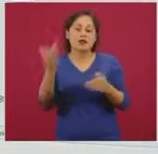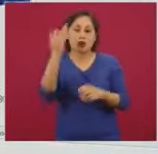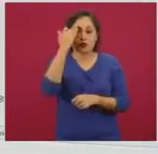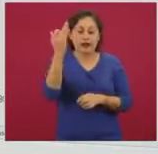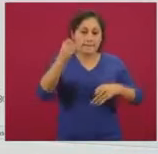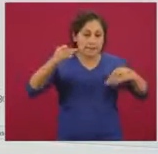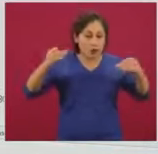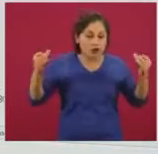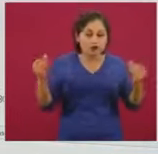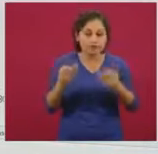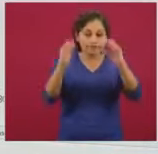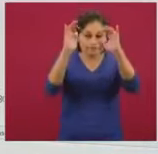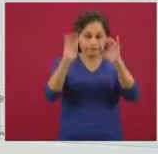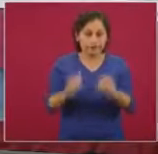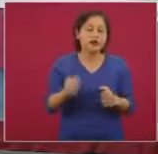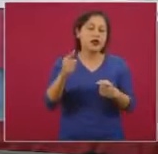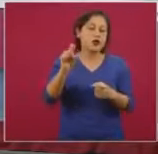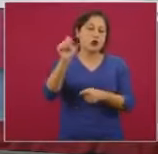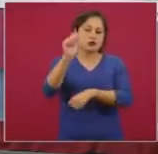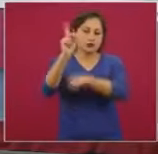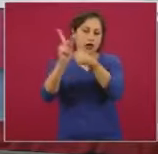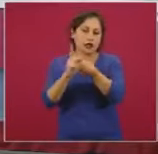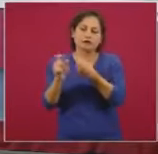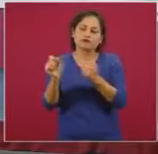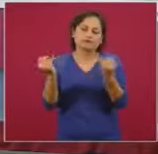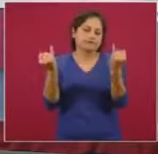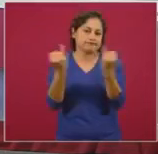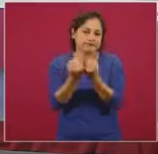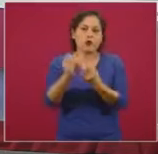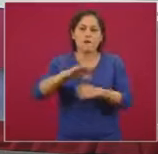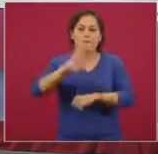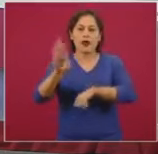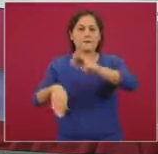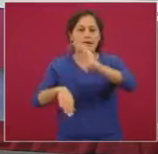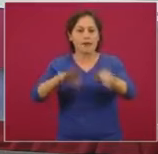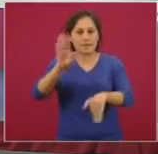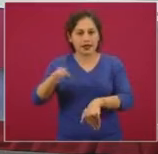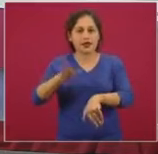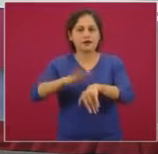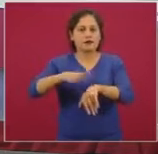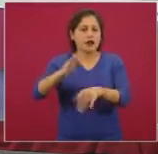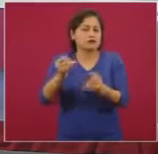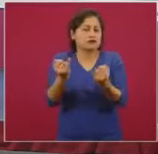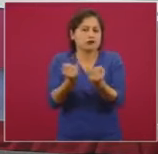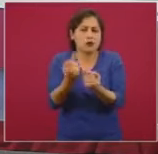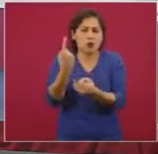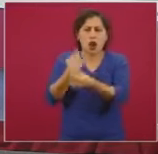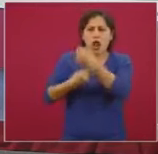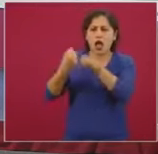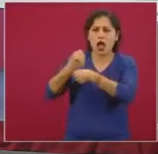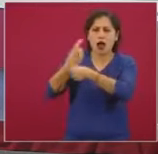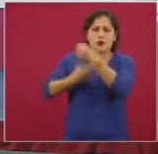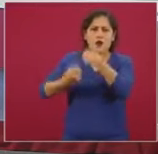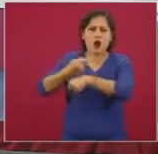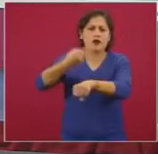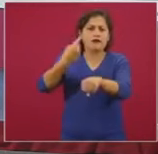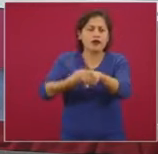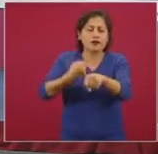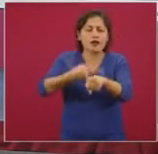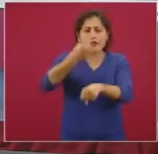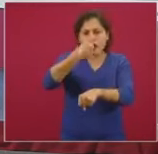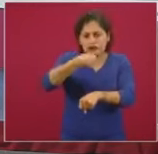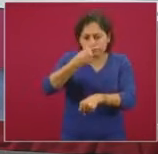justo, y mucho de esto es explicado también por las defunciones que se ven año con año asociadas a neumonía y asociadas a